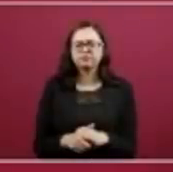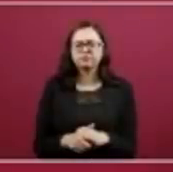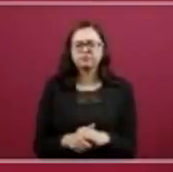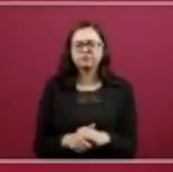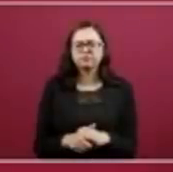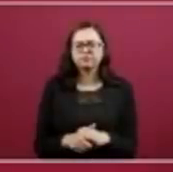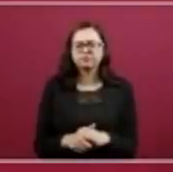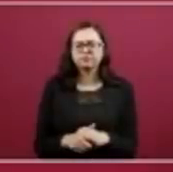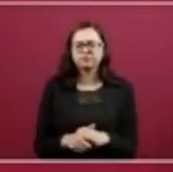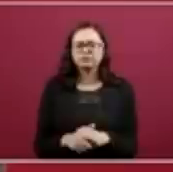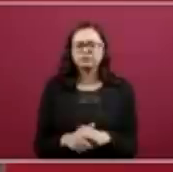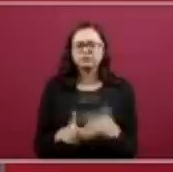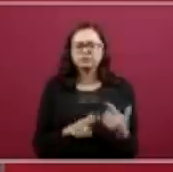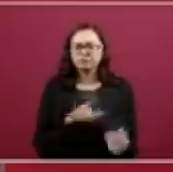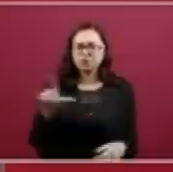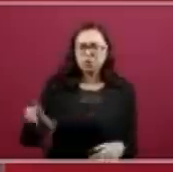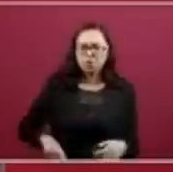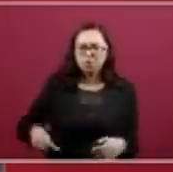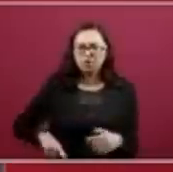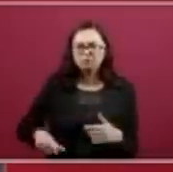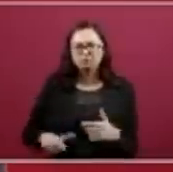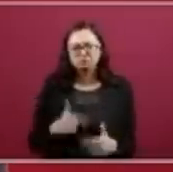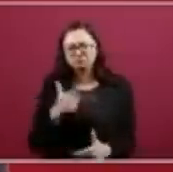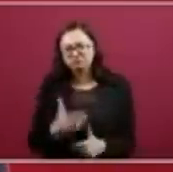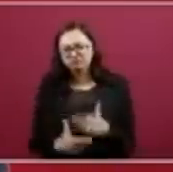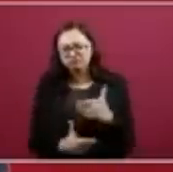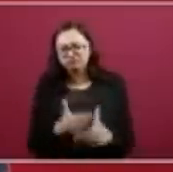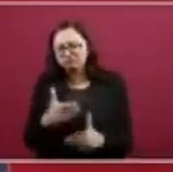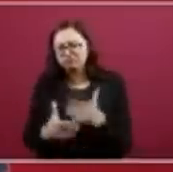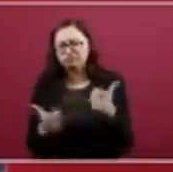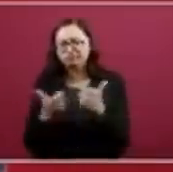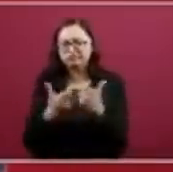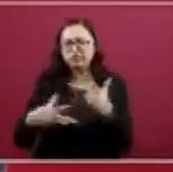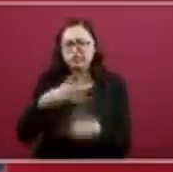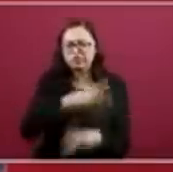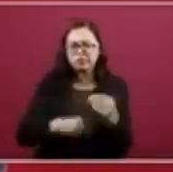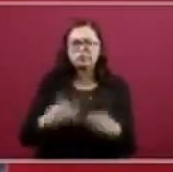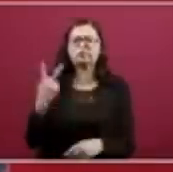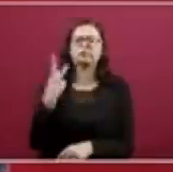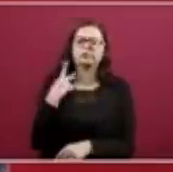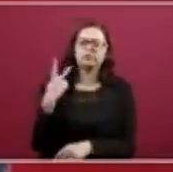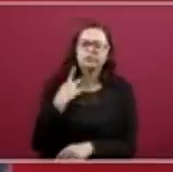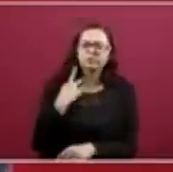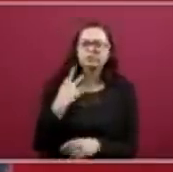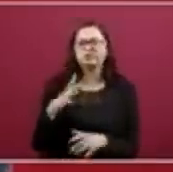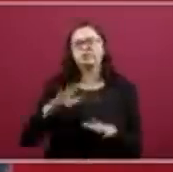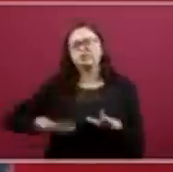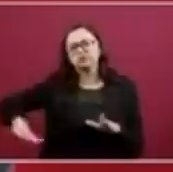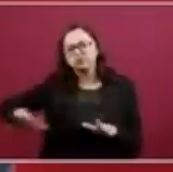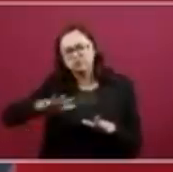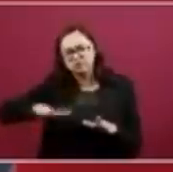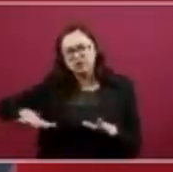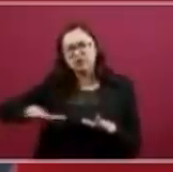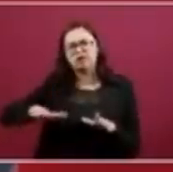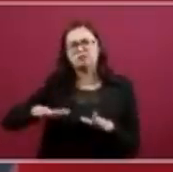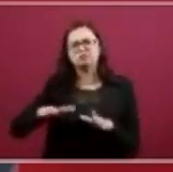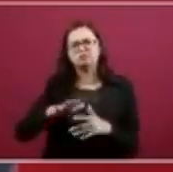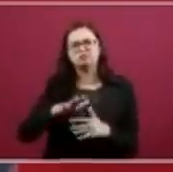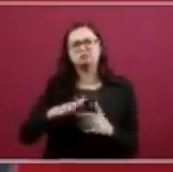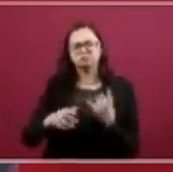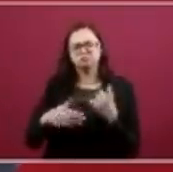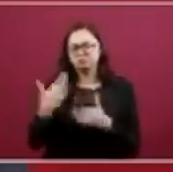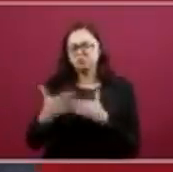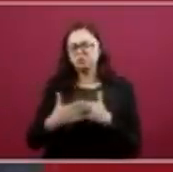cómo va el gobierno en lo económico, en lo político, lo social,